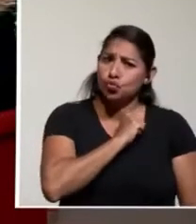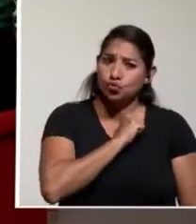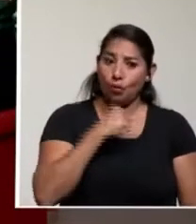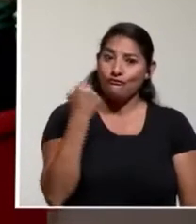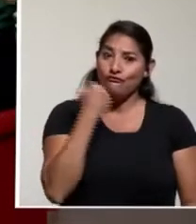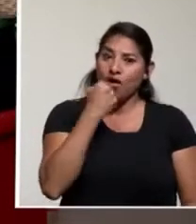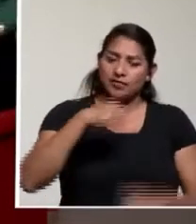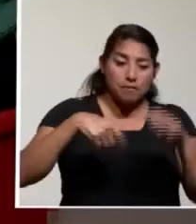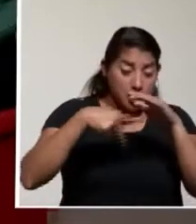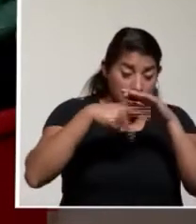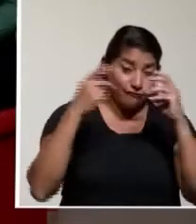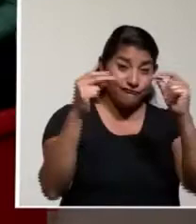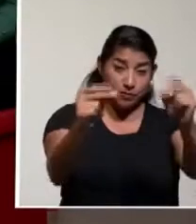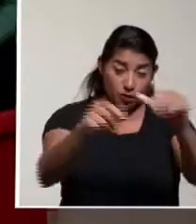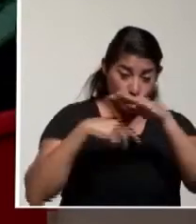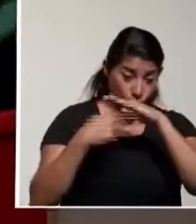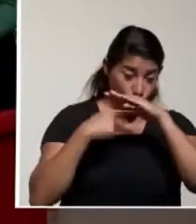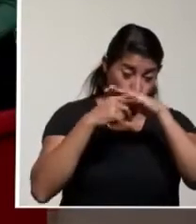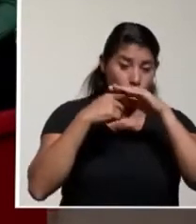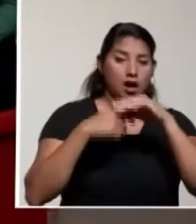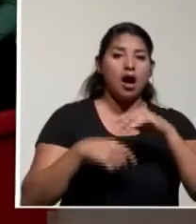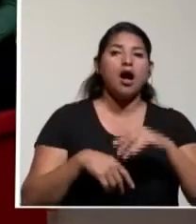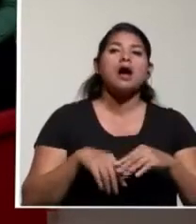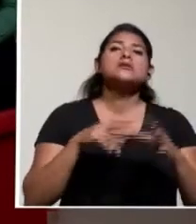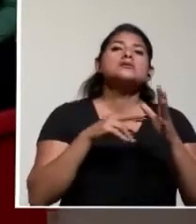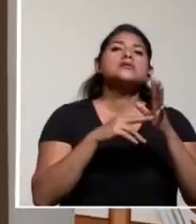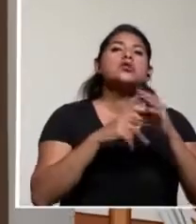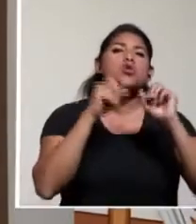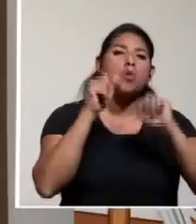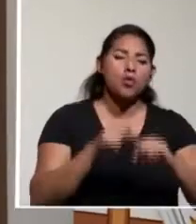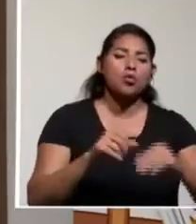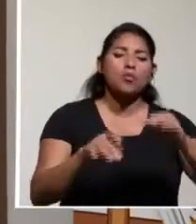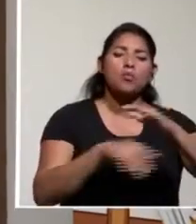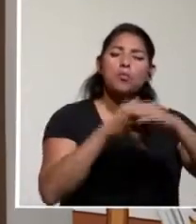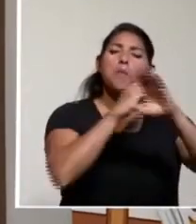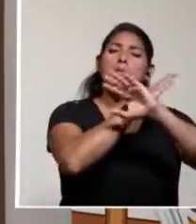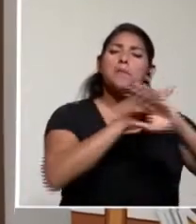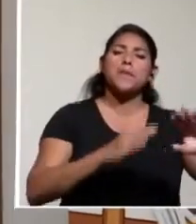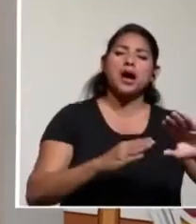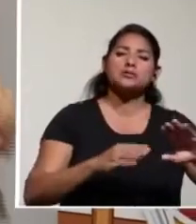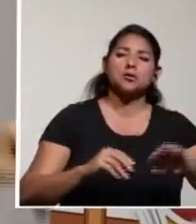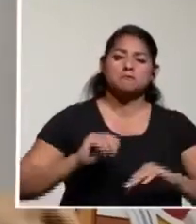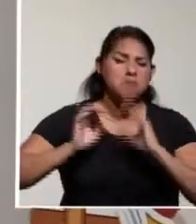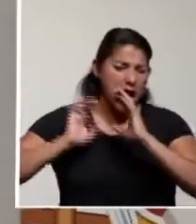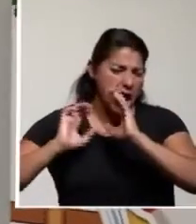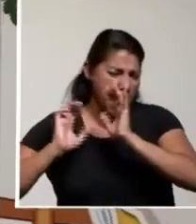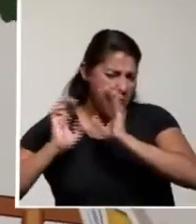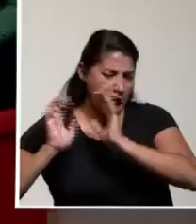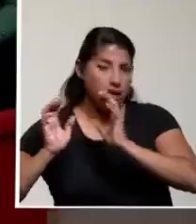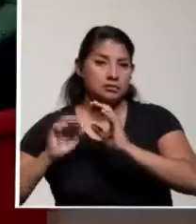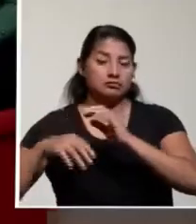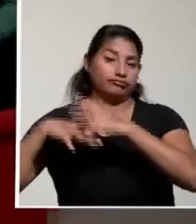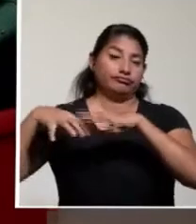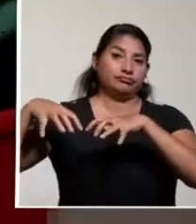tan fuerte y tan rápido. Ajá, con un instrumento musical yo puedo transmitir paz, uh-huh, o puedo